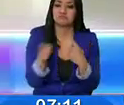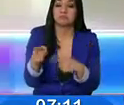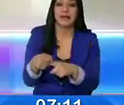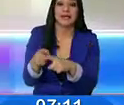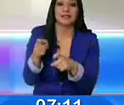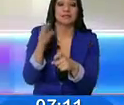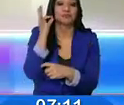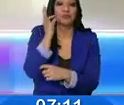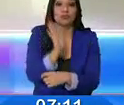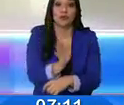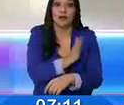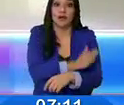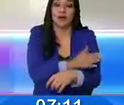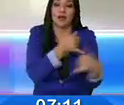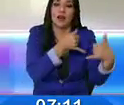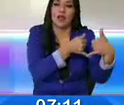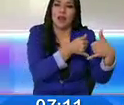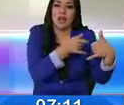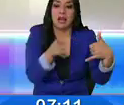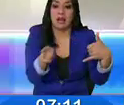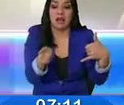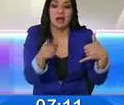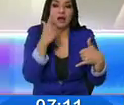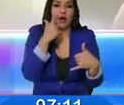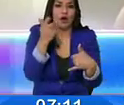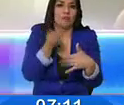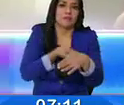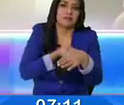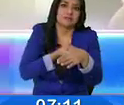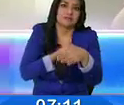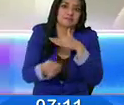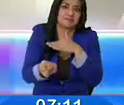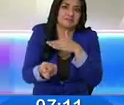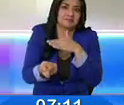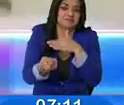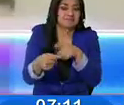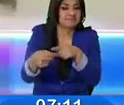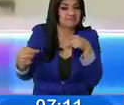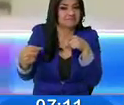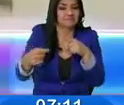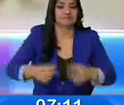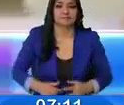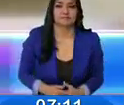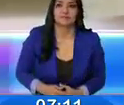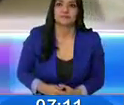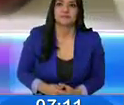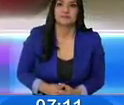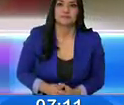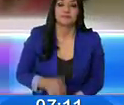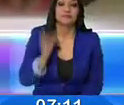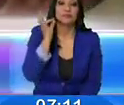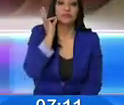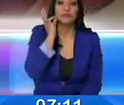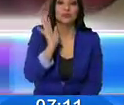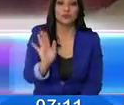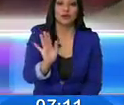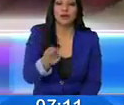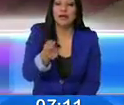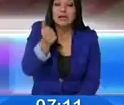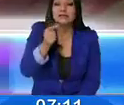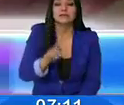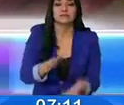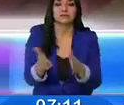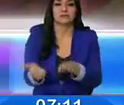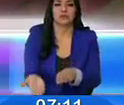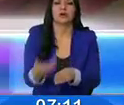anterior pareja, entonces el señor procedió a agredirle. La víctima de ese caso, denunciado como tentativa de